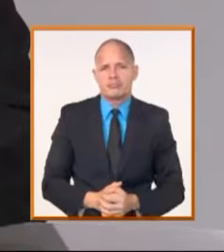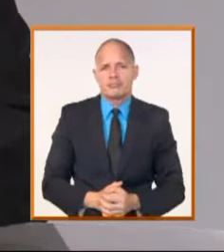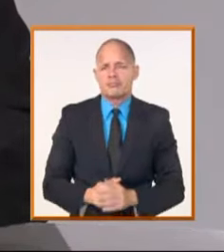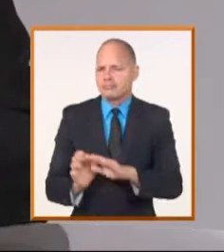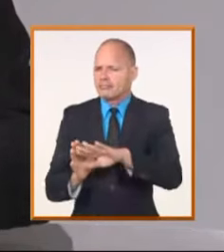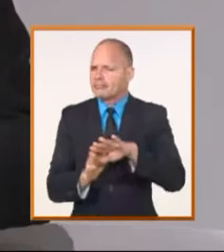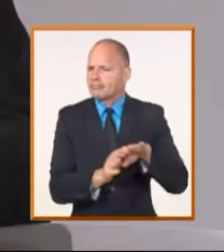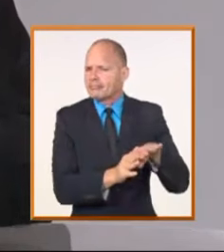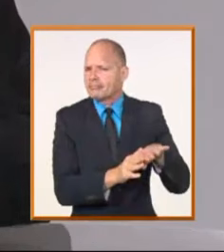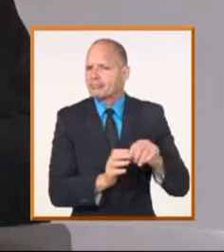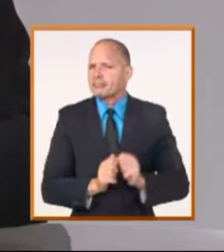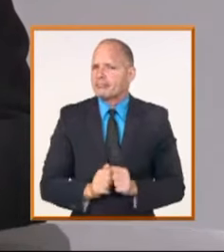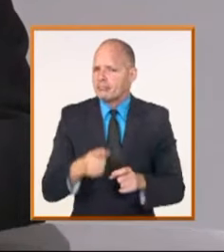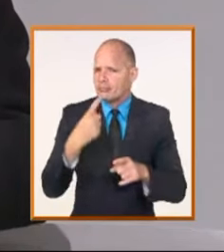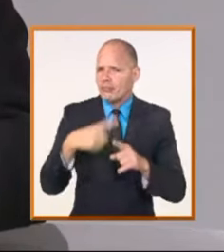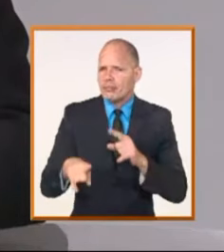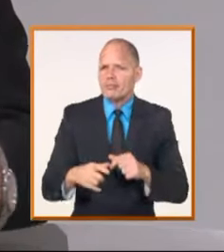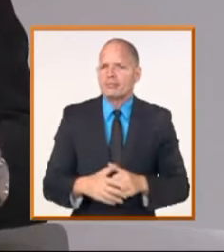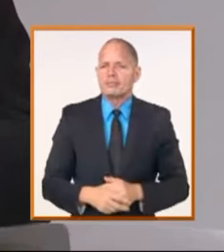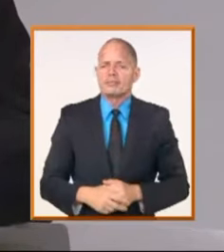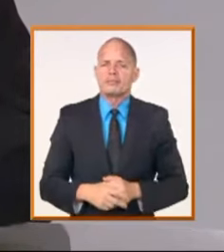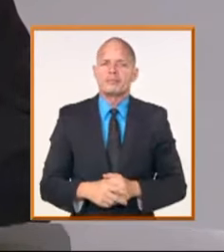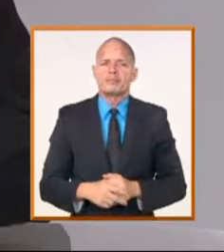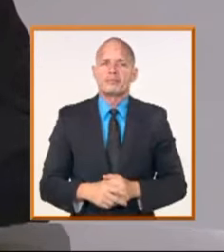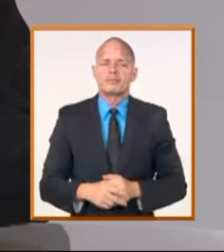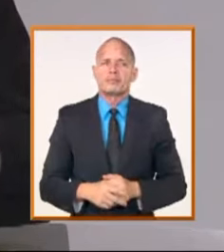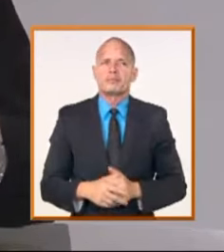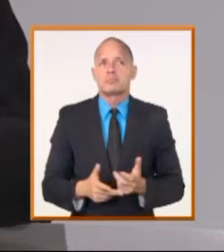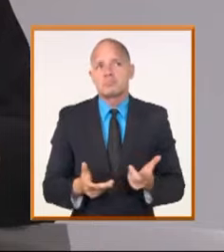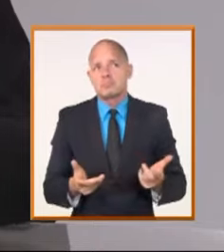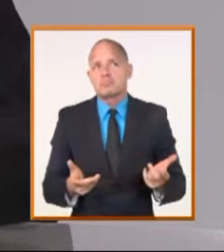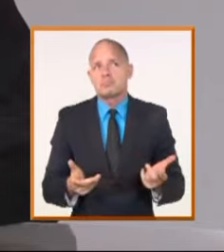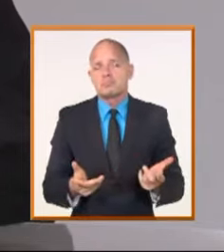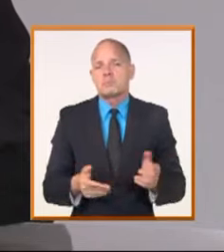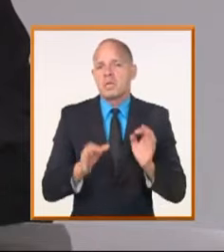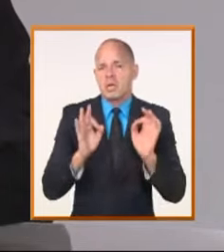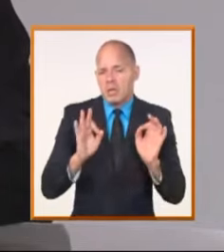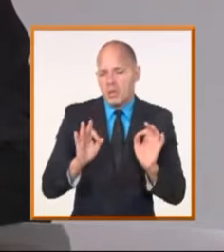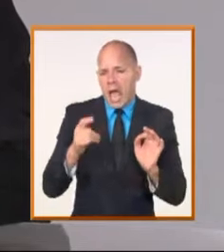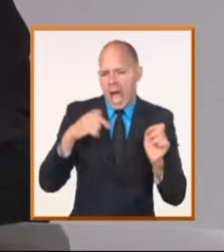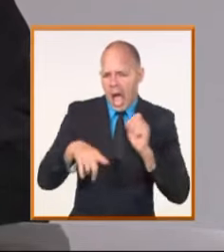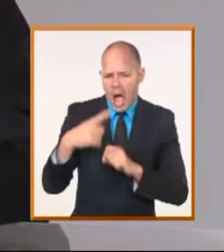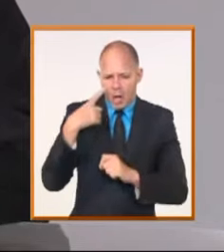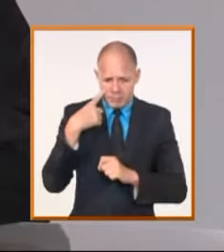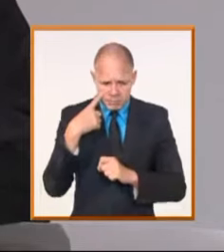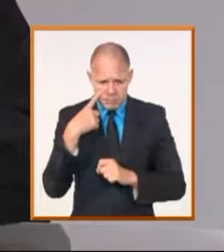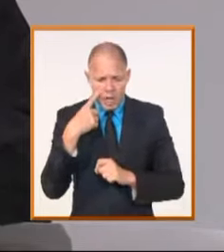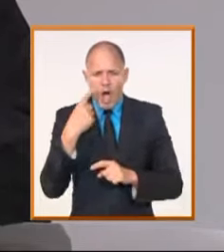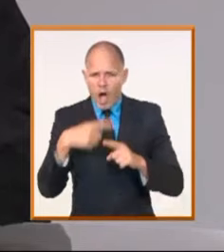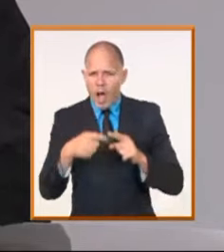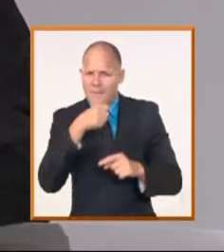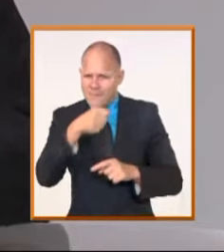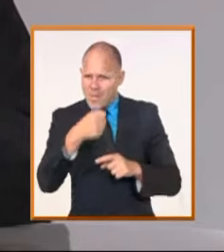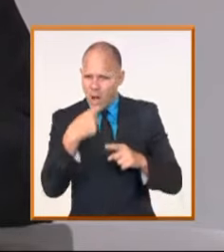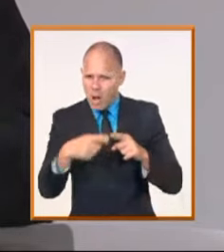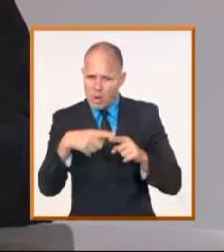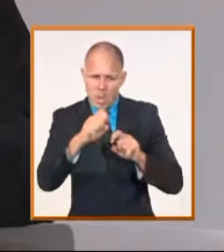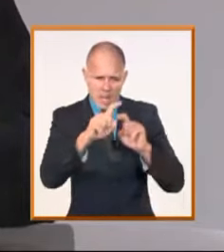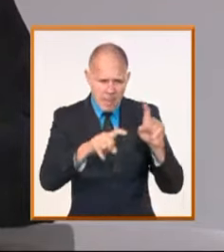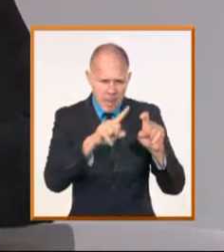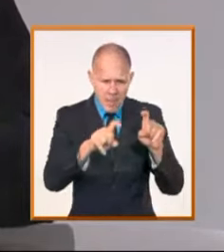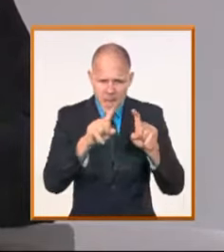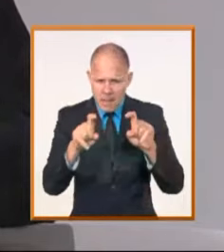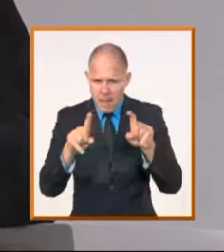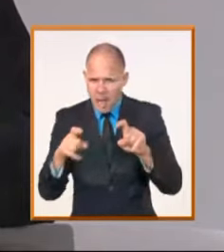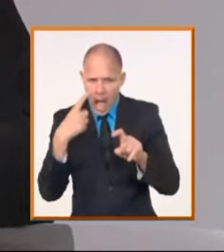que es importante, me parece, al pensar en esta clase de sondeos, tiene que ver con la manera en que